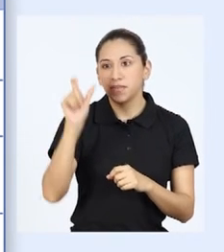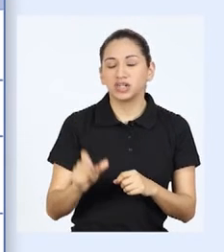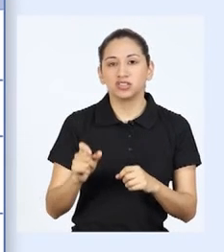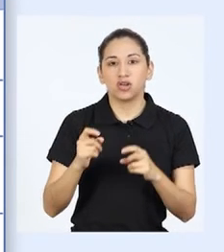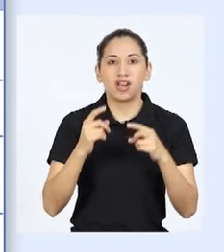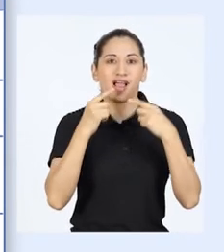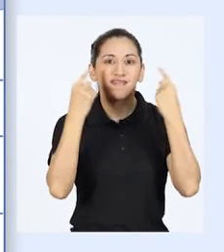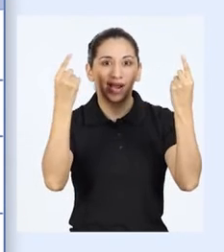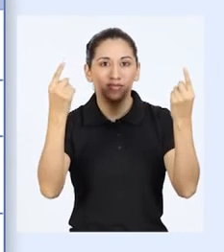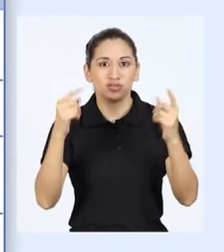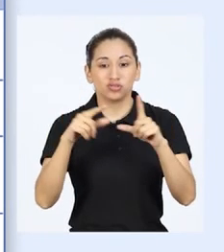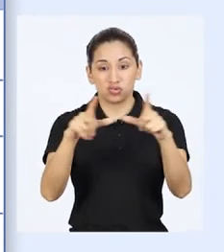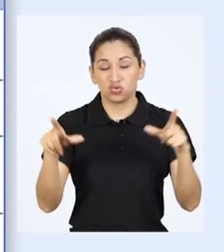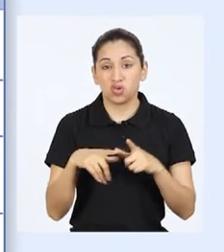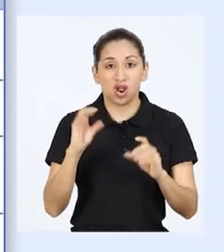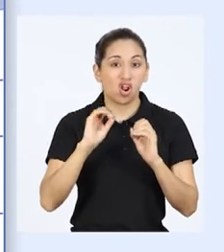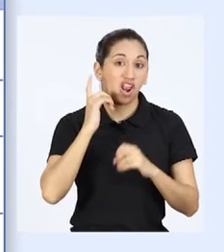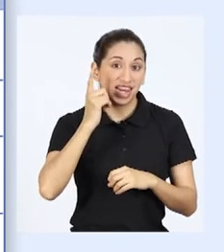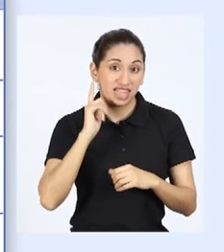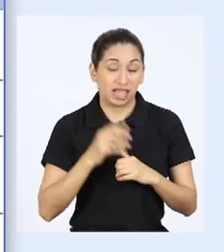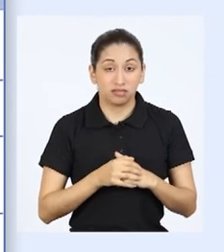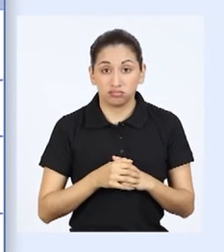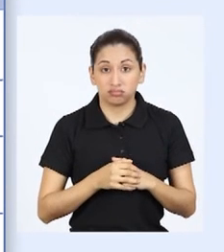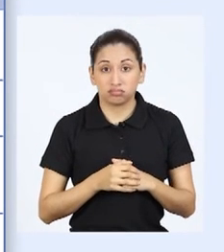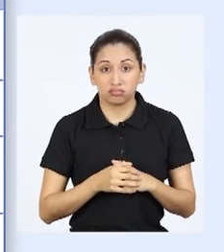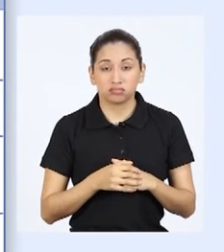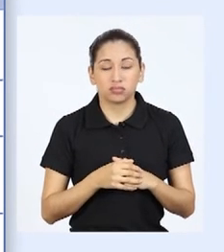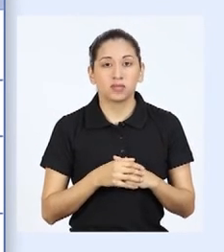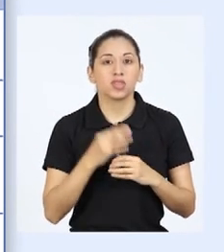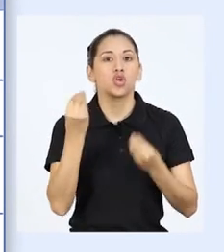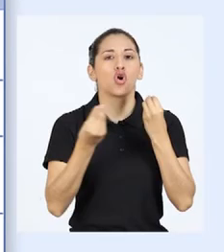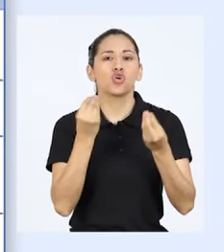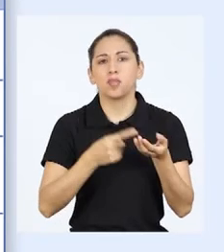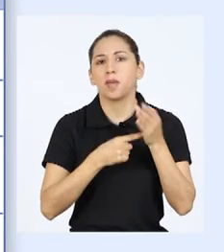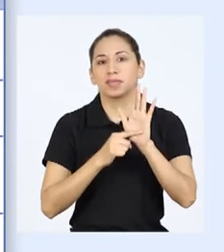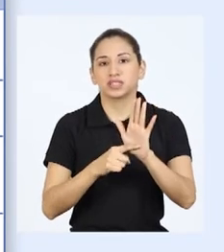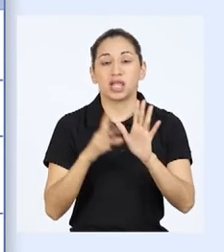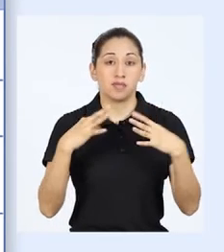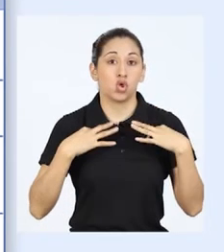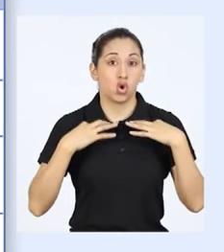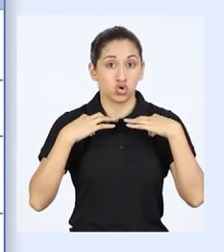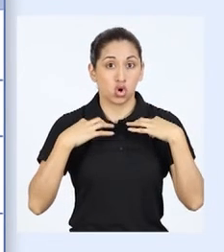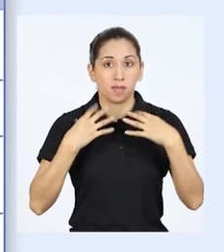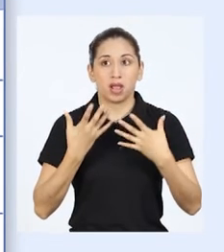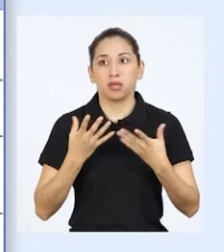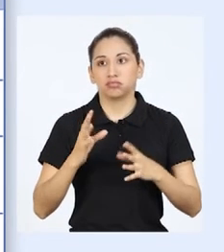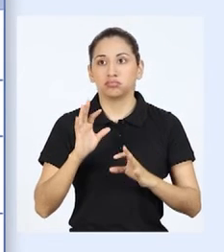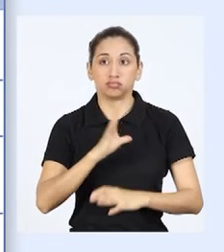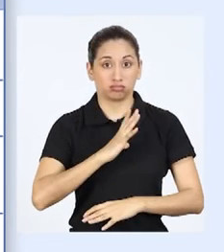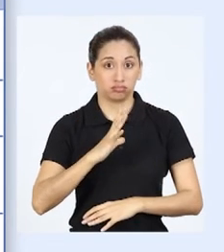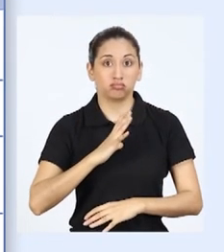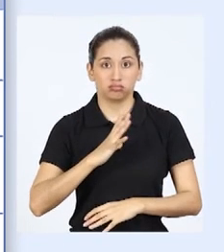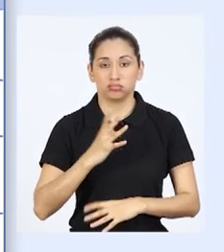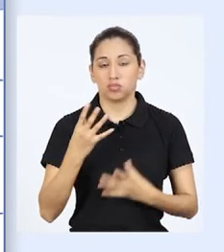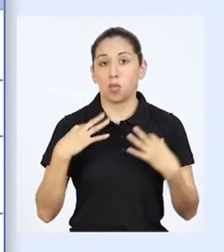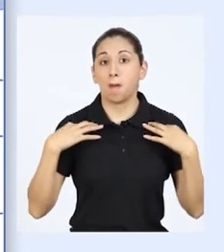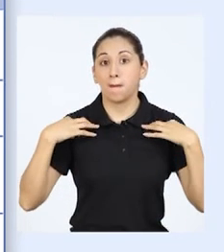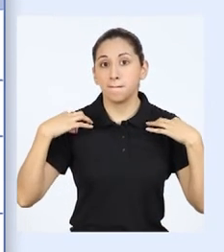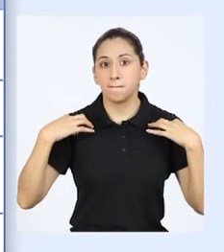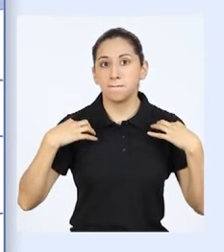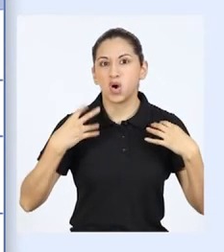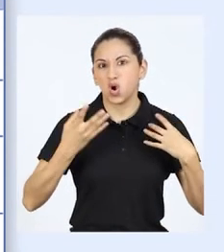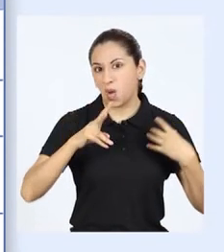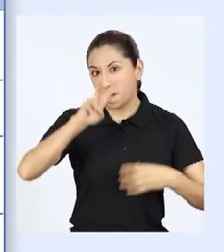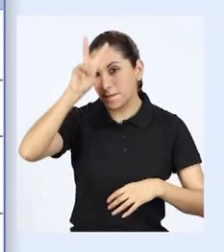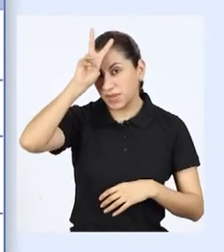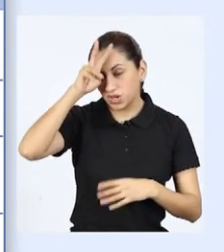localidad o solo voz en off? ¿Y cómo podría presentarse? Si hablamos de la ropa, podría ser formal o con un polo de